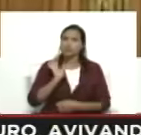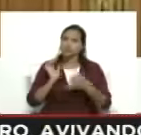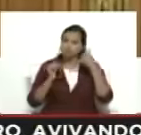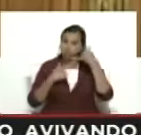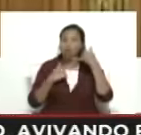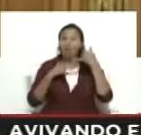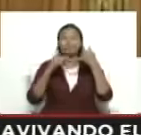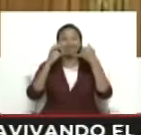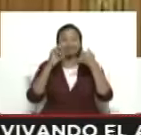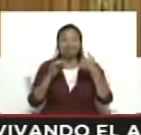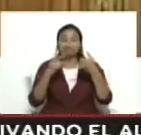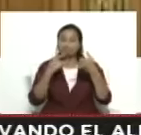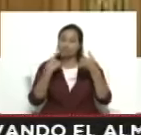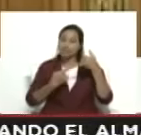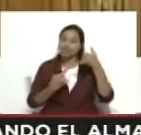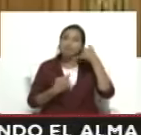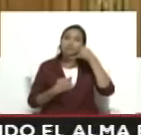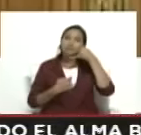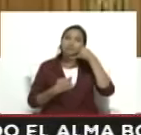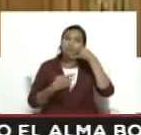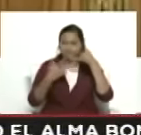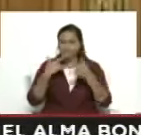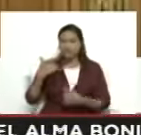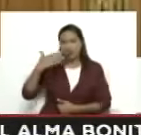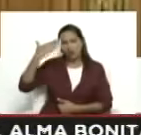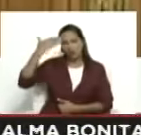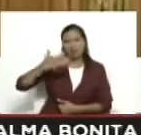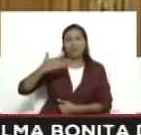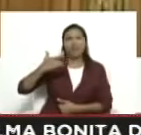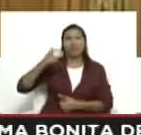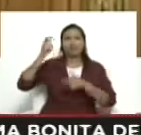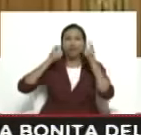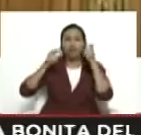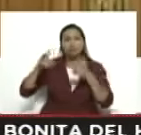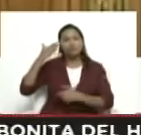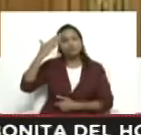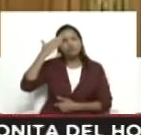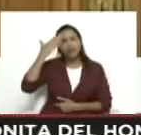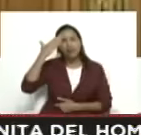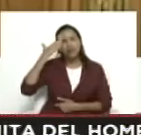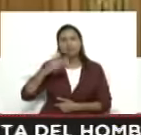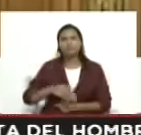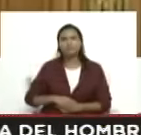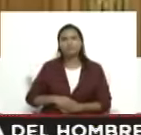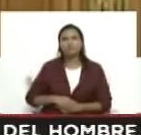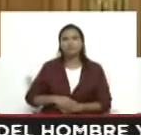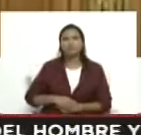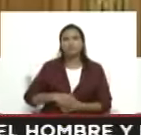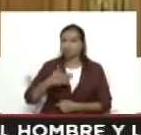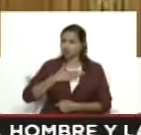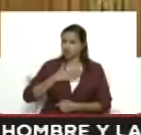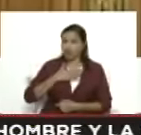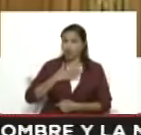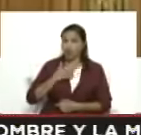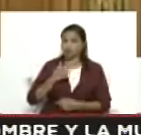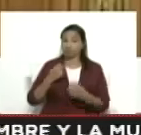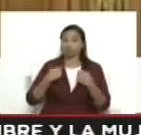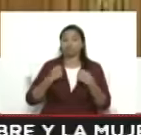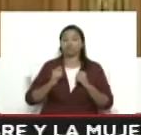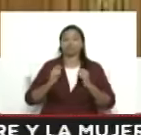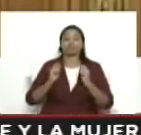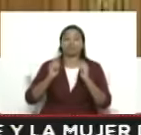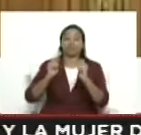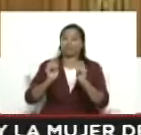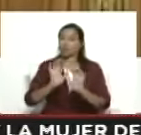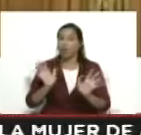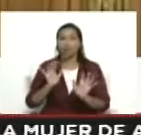textualmente, mire, mi comandante, usted sabe que, bueno, yo no me voy a entregar. Yo tengo 43